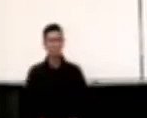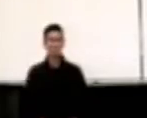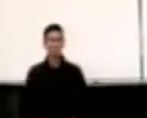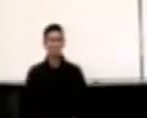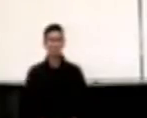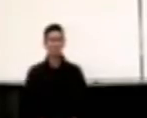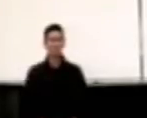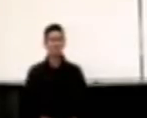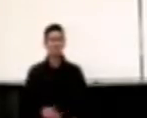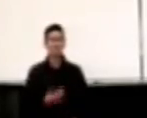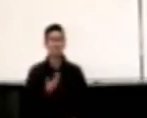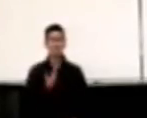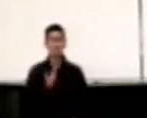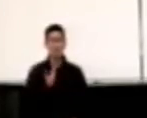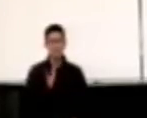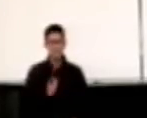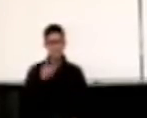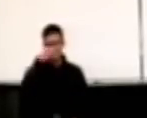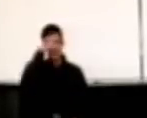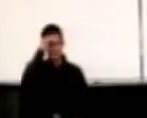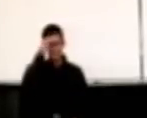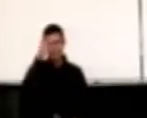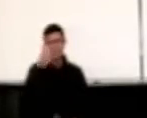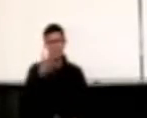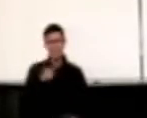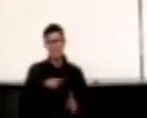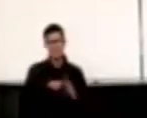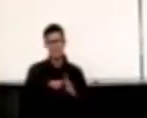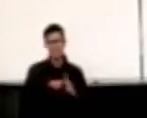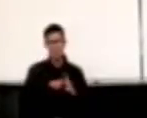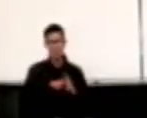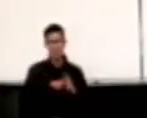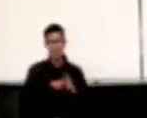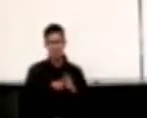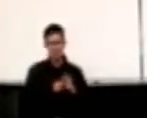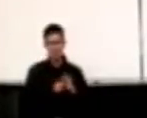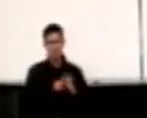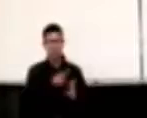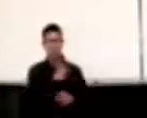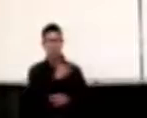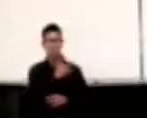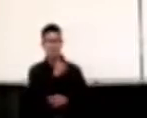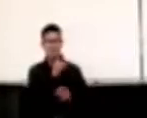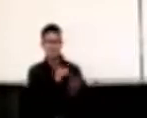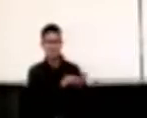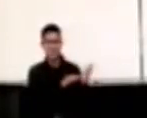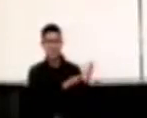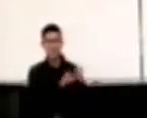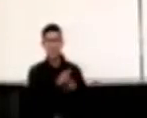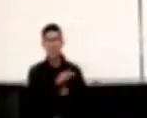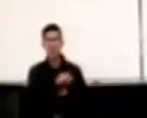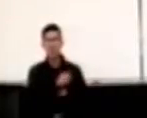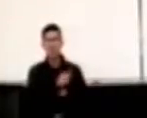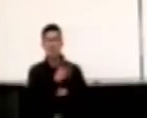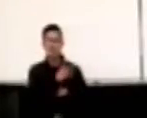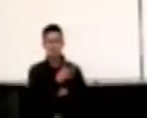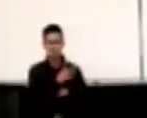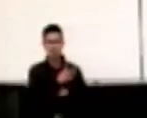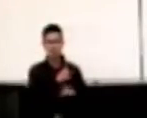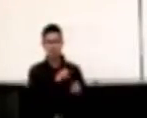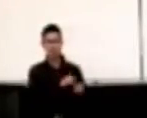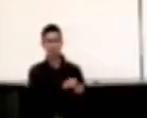Desde mi punto de vista, la transición a la democracia empieza entre el 94 y 97, termina en el 2000 con la